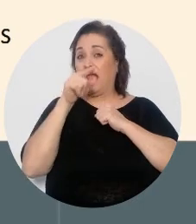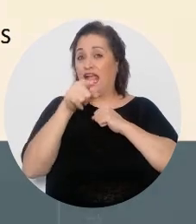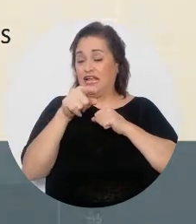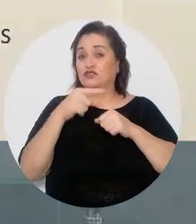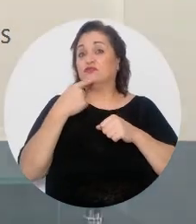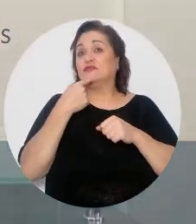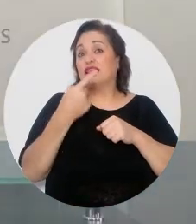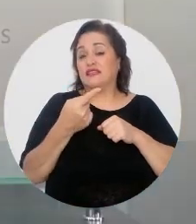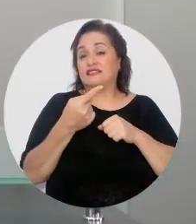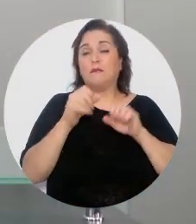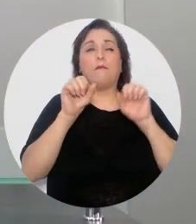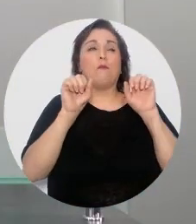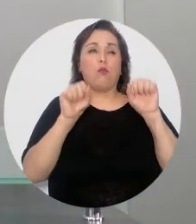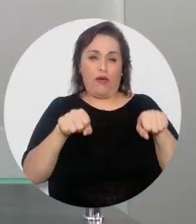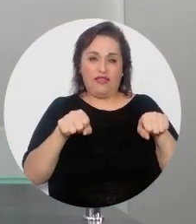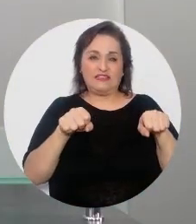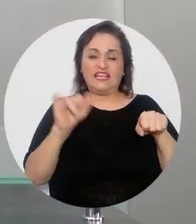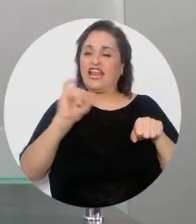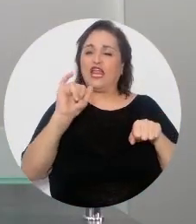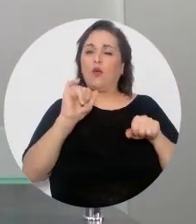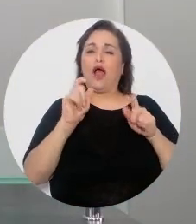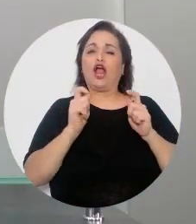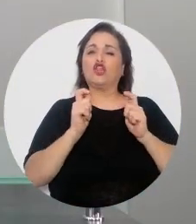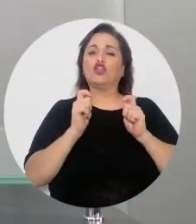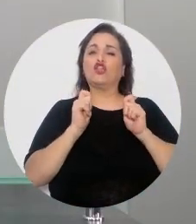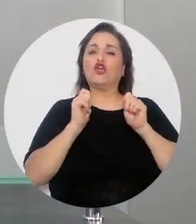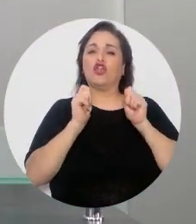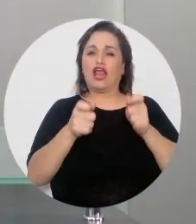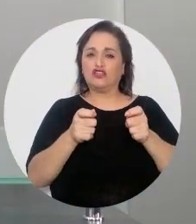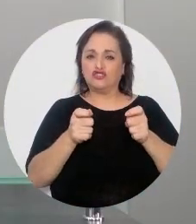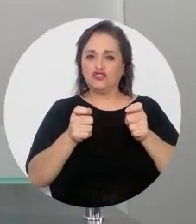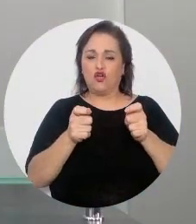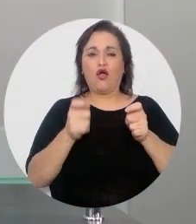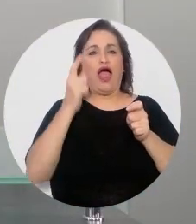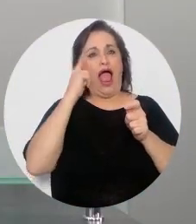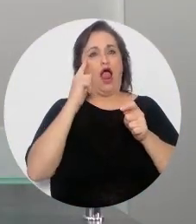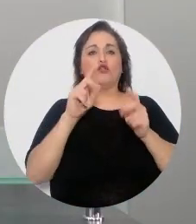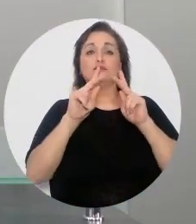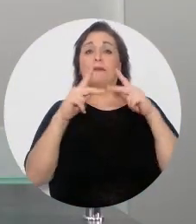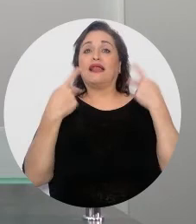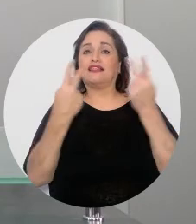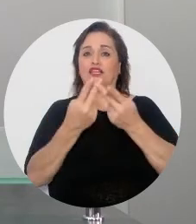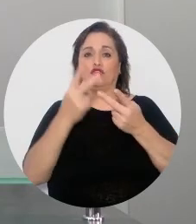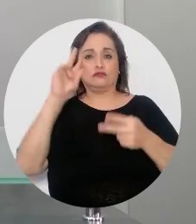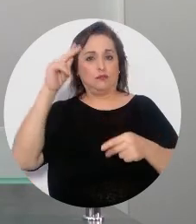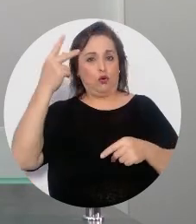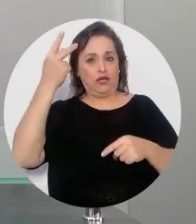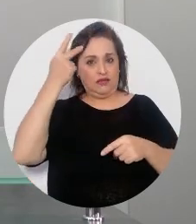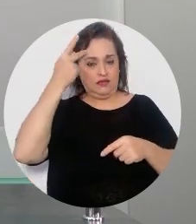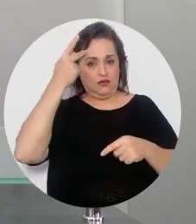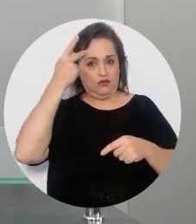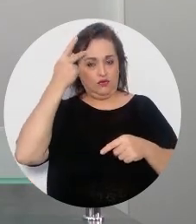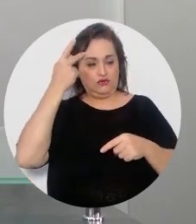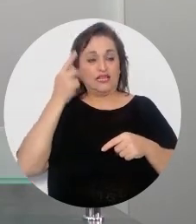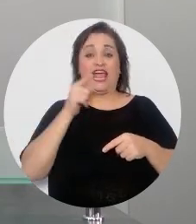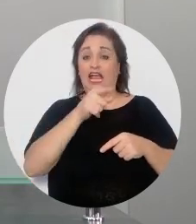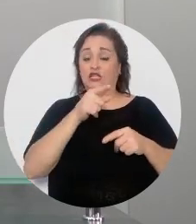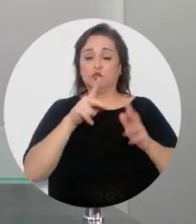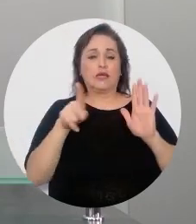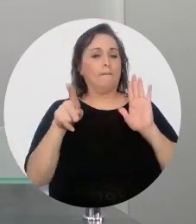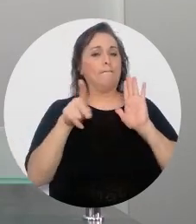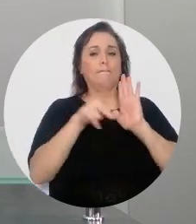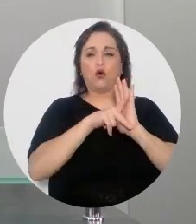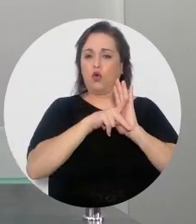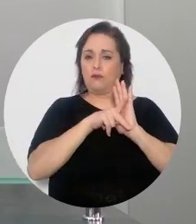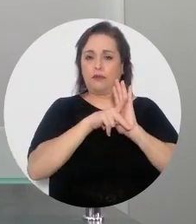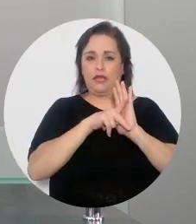puede considerarse como una donación en especie a los partidos políticos. Y